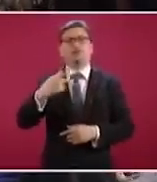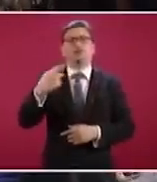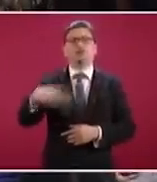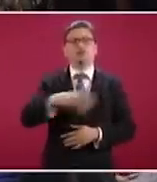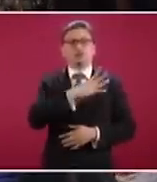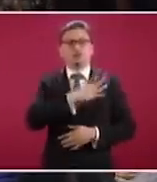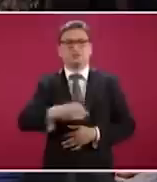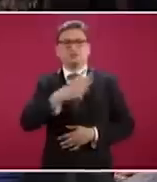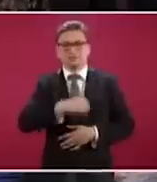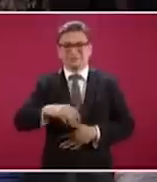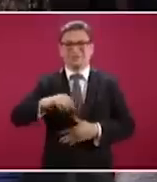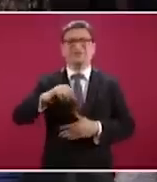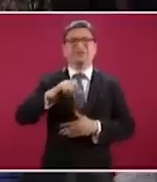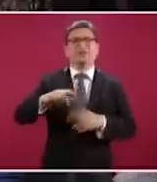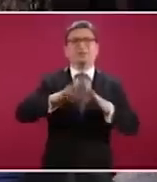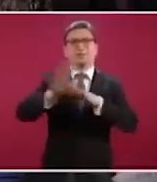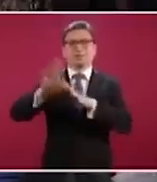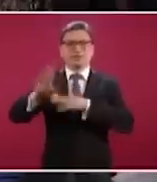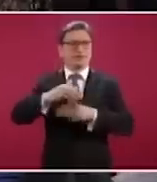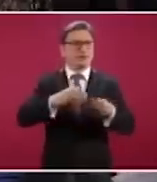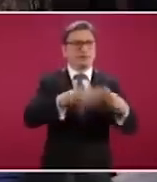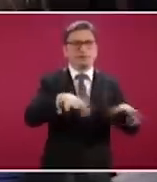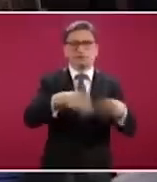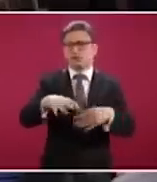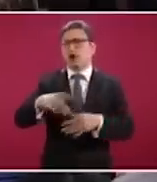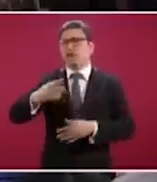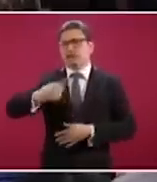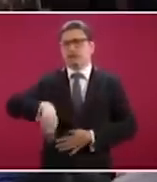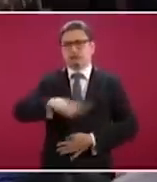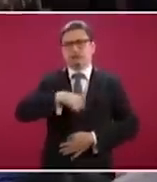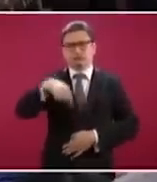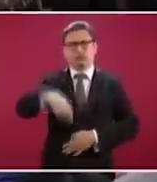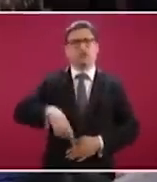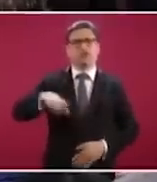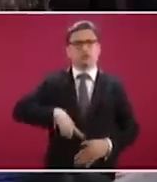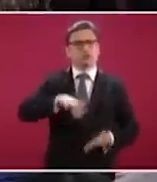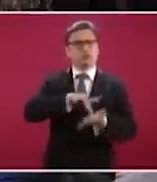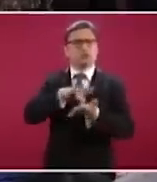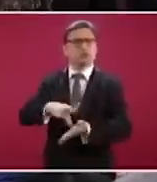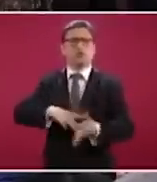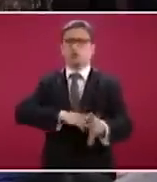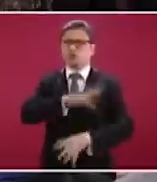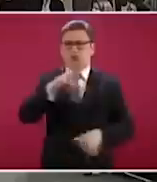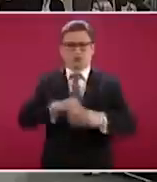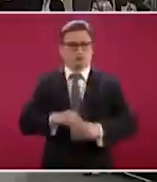con hijos desaparecidos, que tienen todo nuestro apoyo